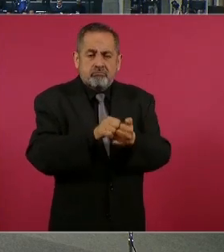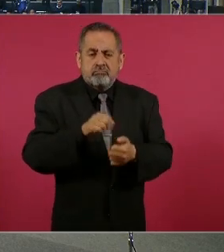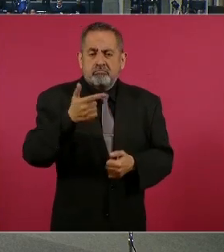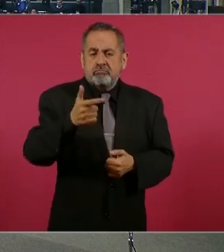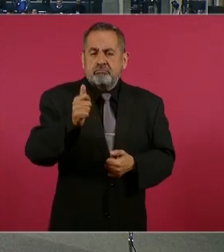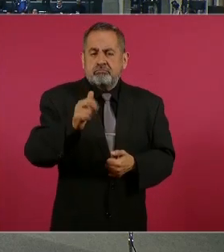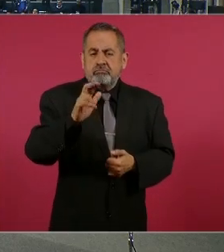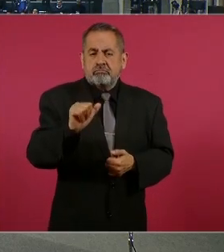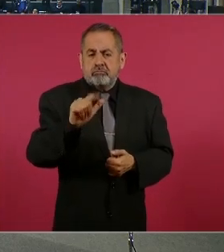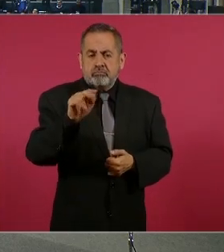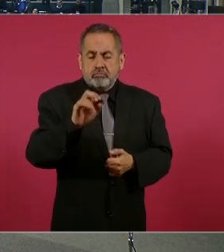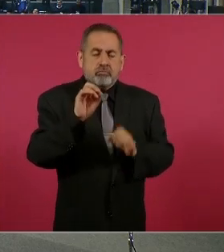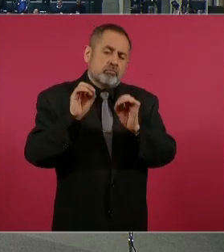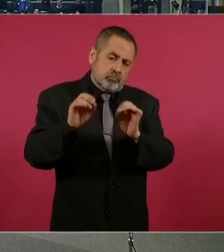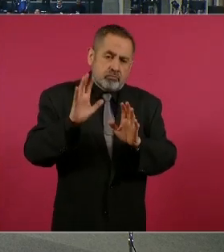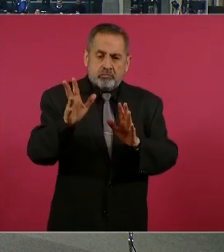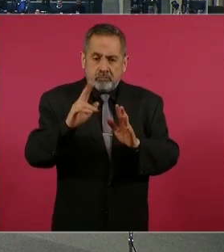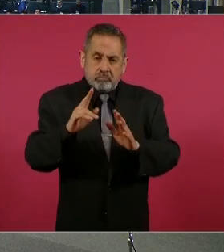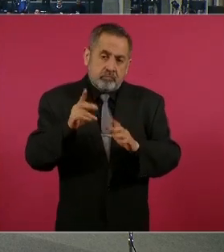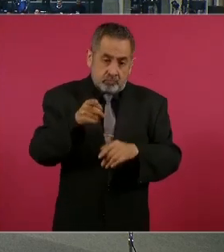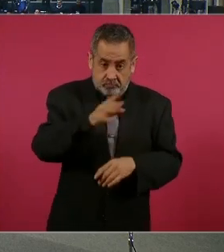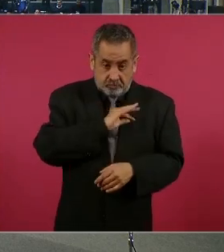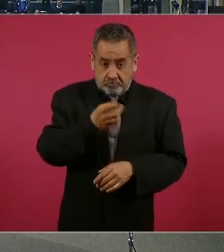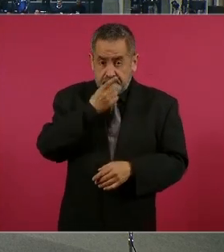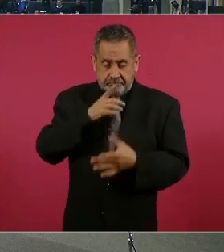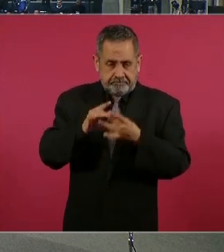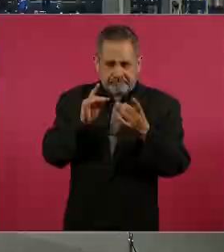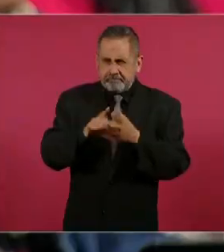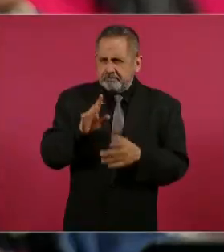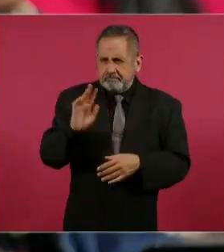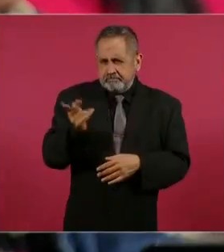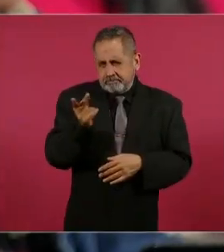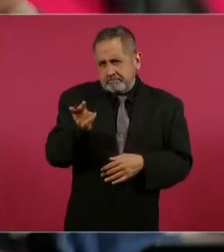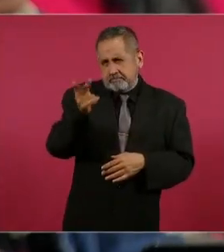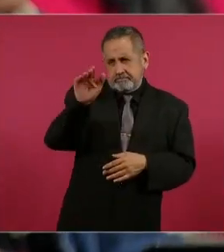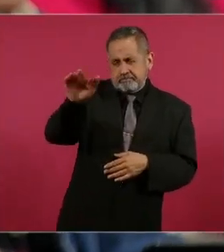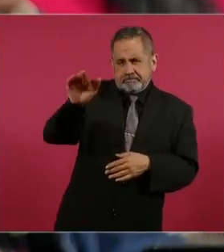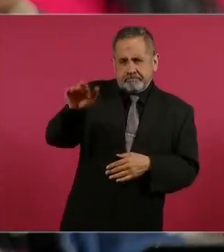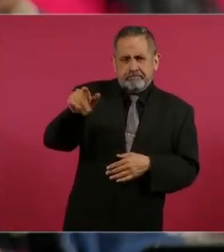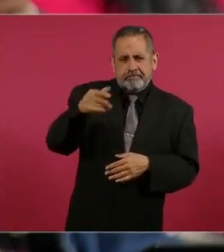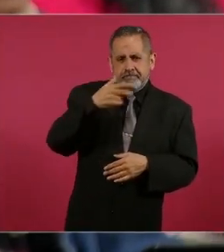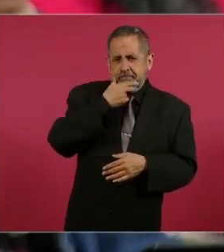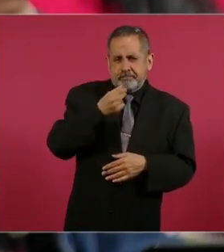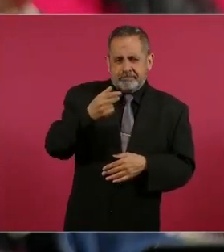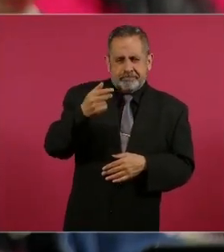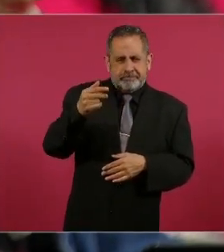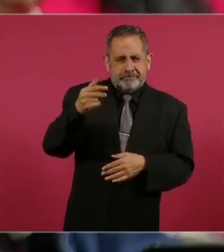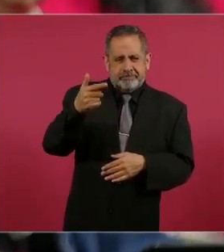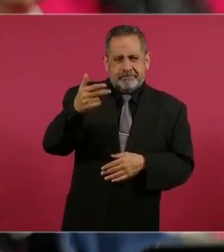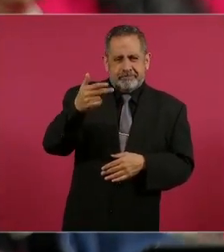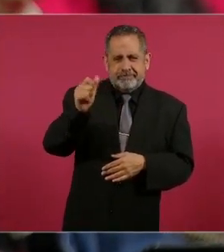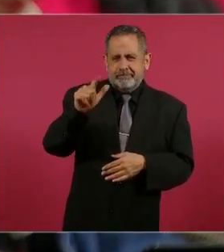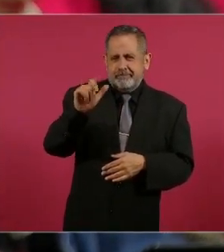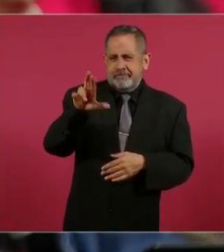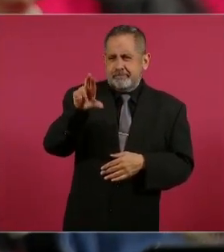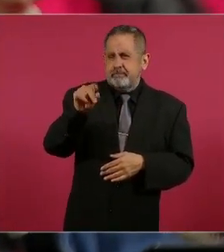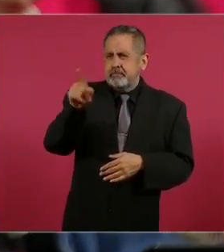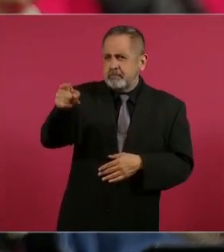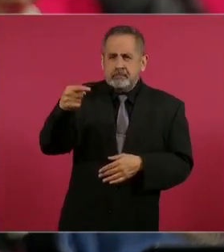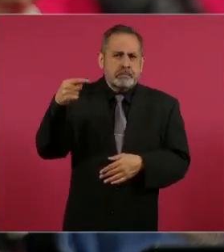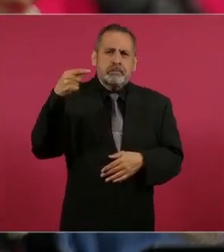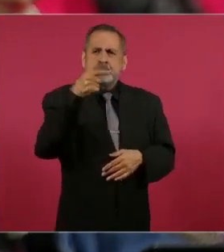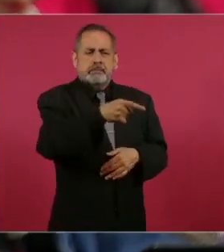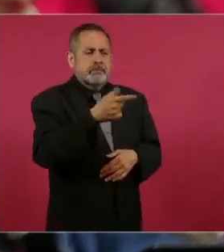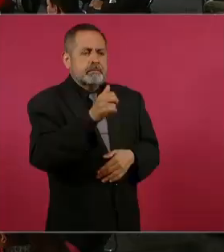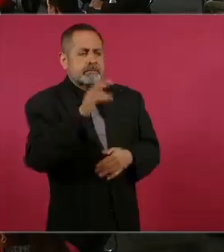o si usted nos podría informar, preguntándole a Gertz Manero, cuándo no piensan tomar la